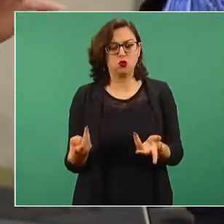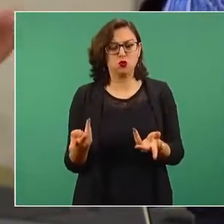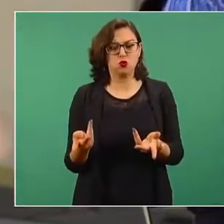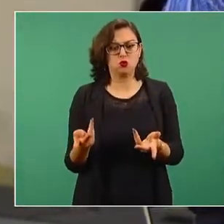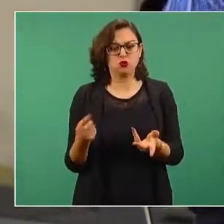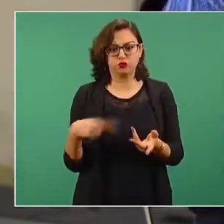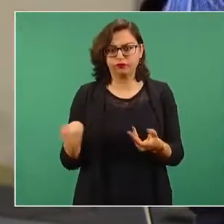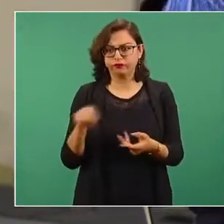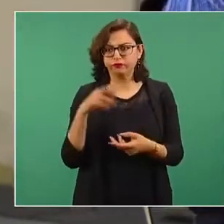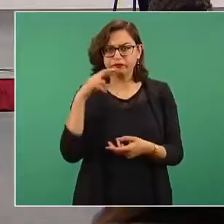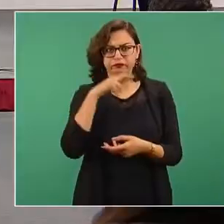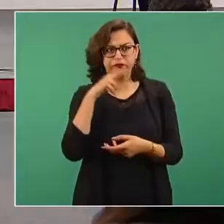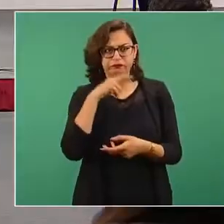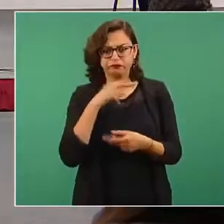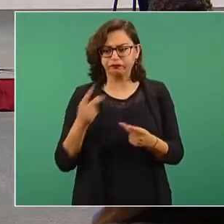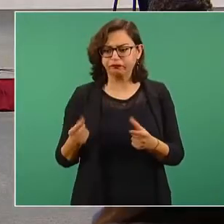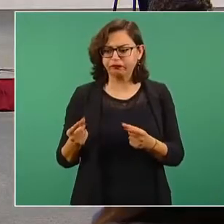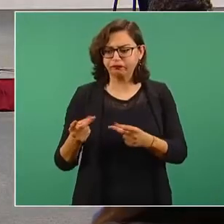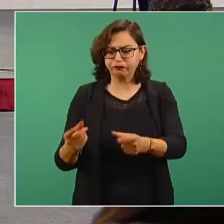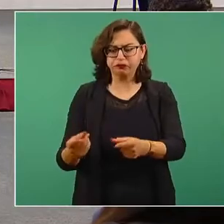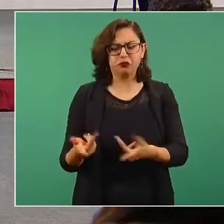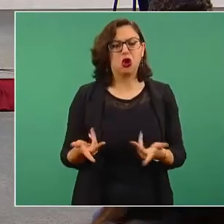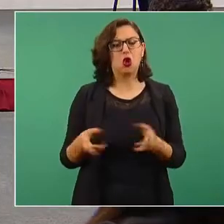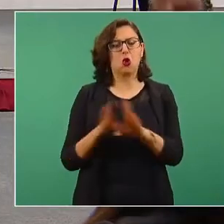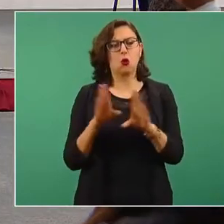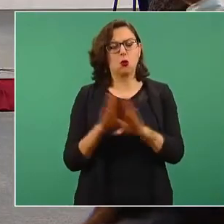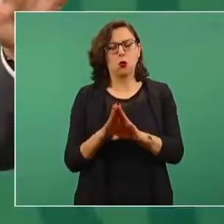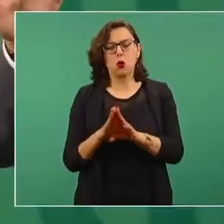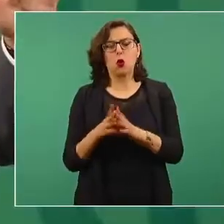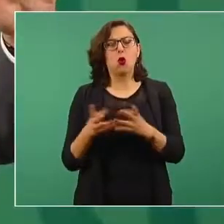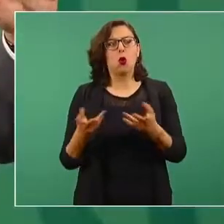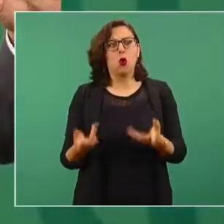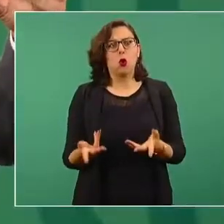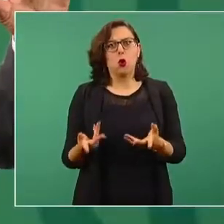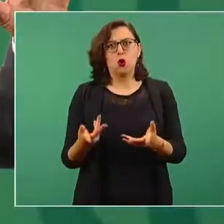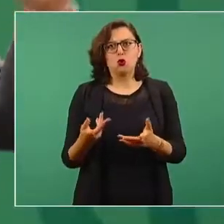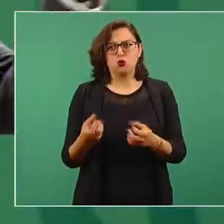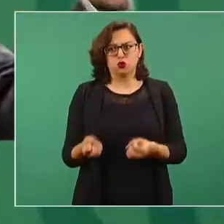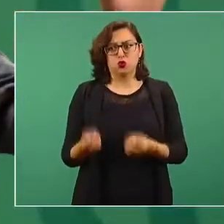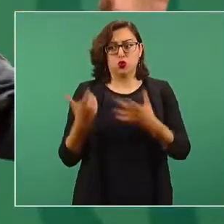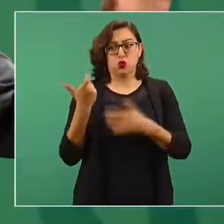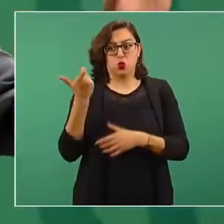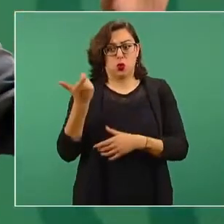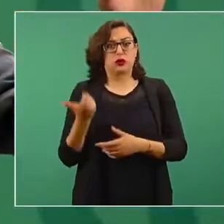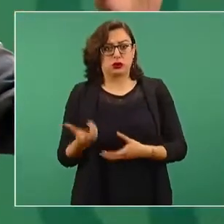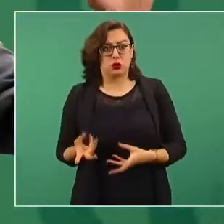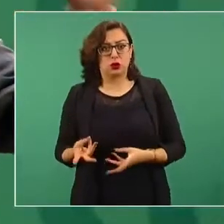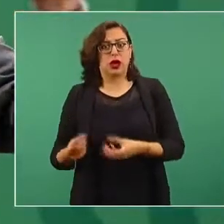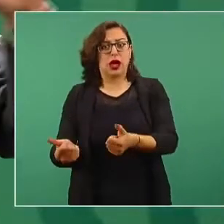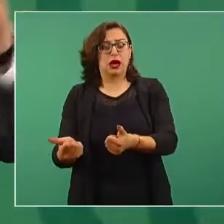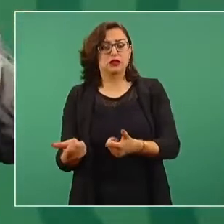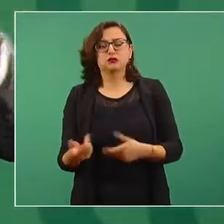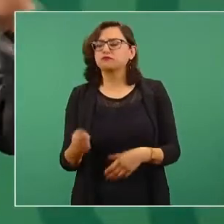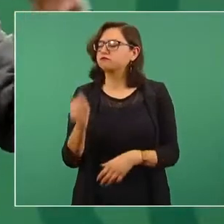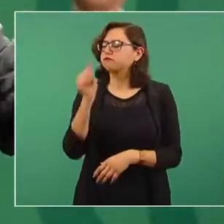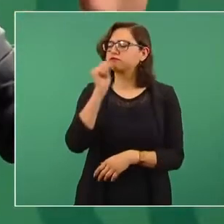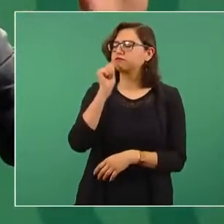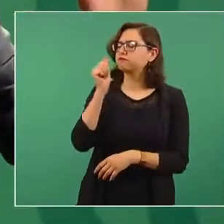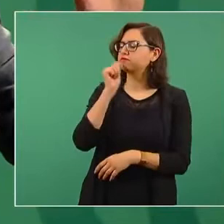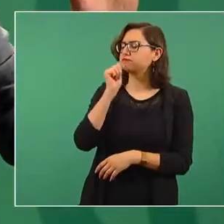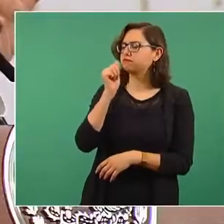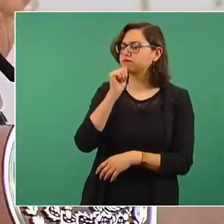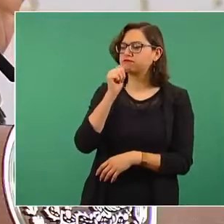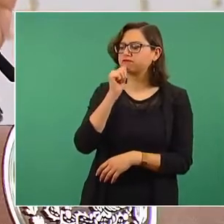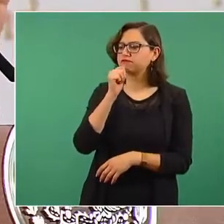de rapidez? Todavía lo estamos analizando, porque existen los grandes contribuyentes, no incluiría